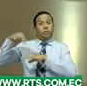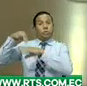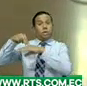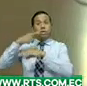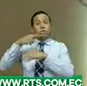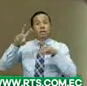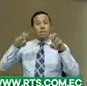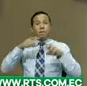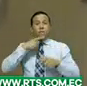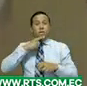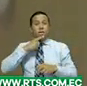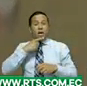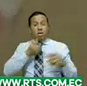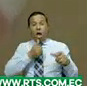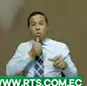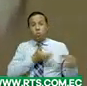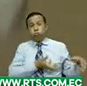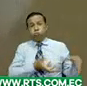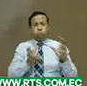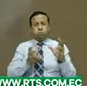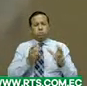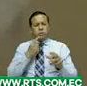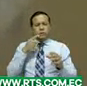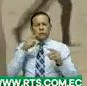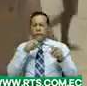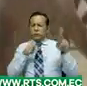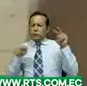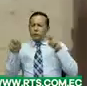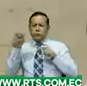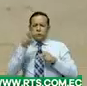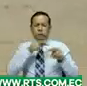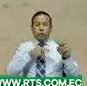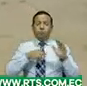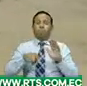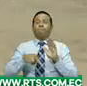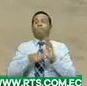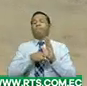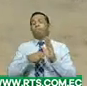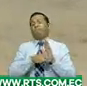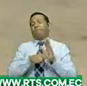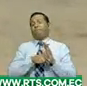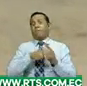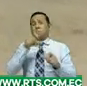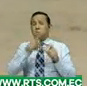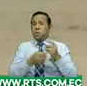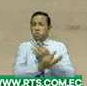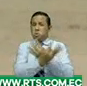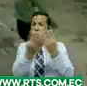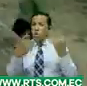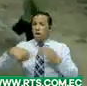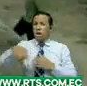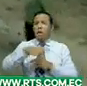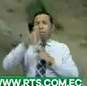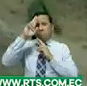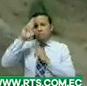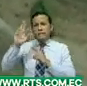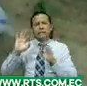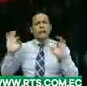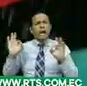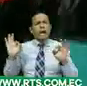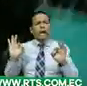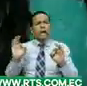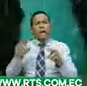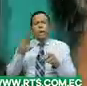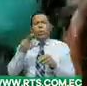en el territorio cierra con cifras negativas. Todas las conductas ciudadanas de incivilidad se acrecentaron en comparación con el mismo feriado